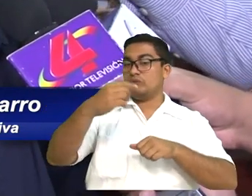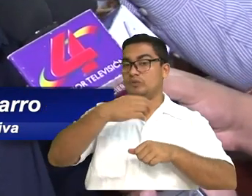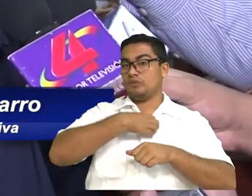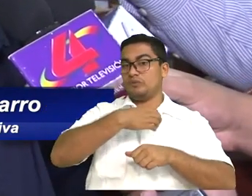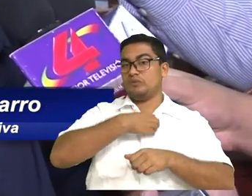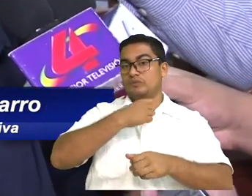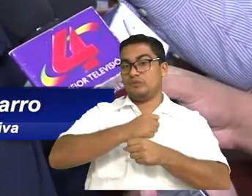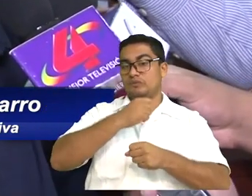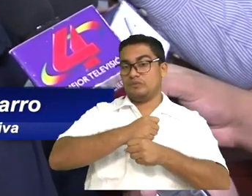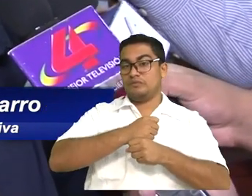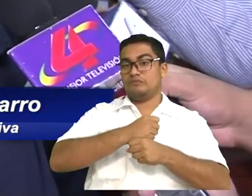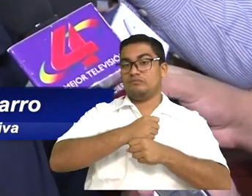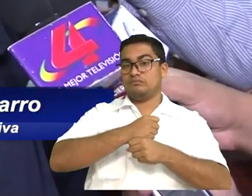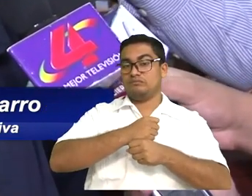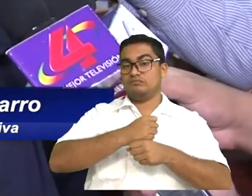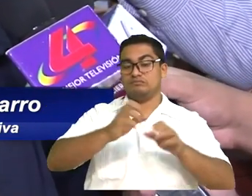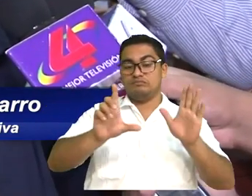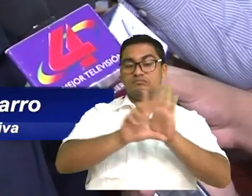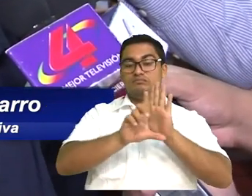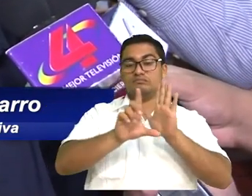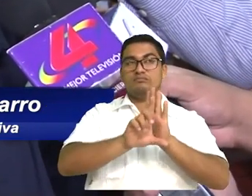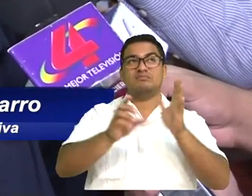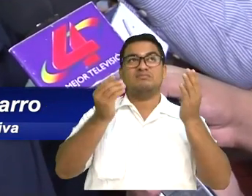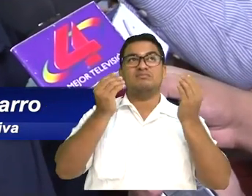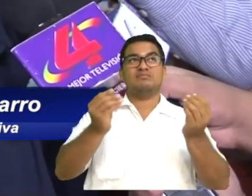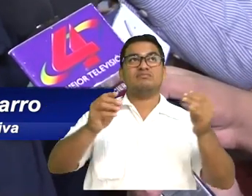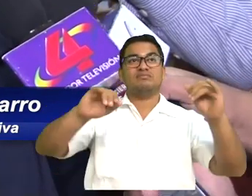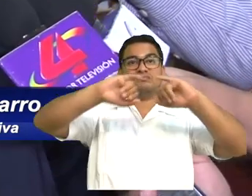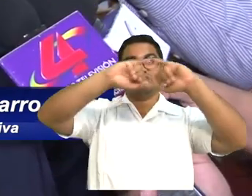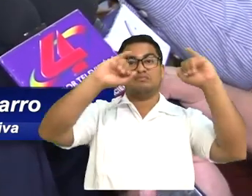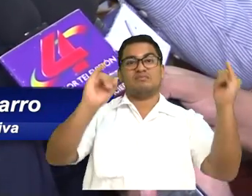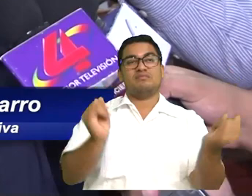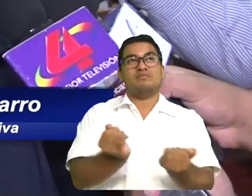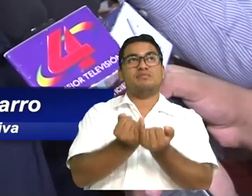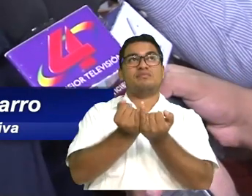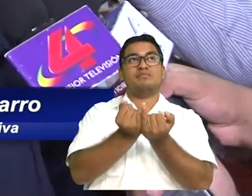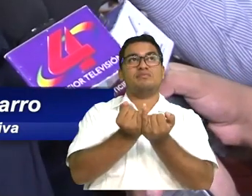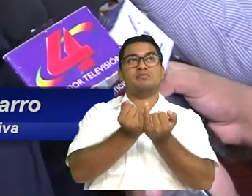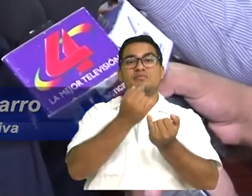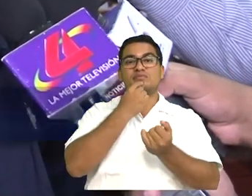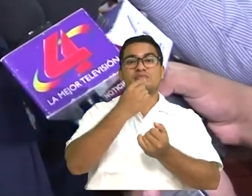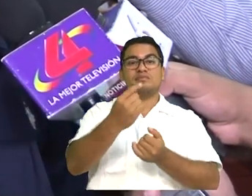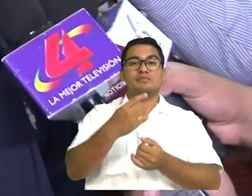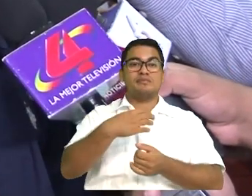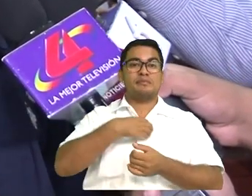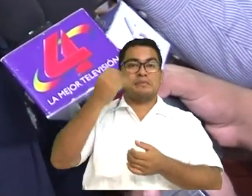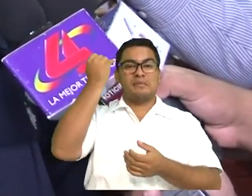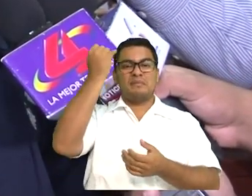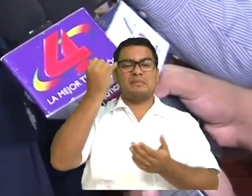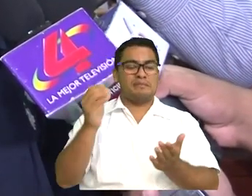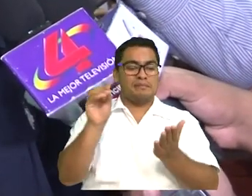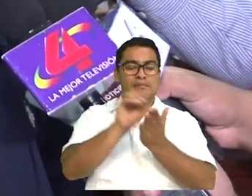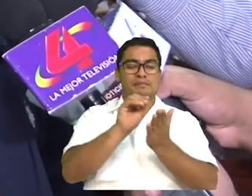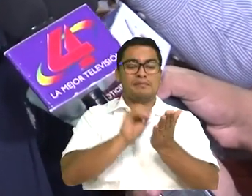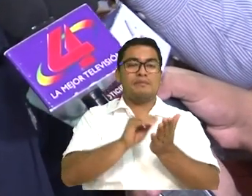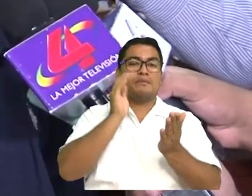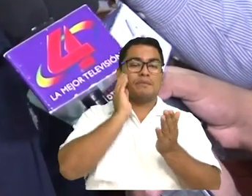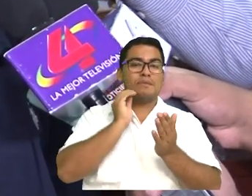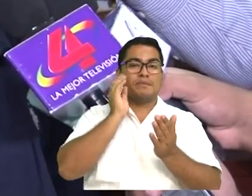y muchas leyes de carácter internacional fueron enriquecidas con sus aportaciones y con su